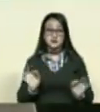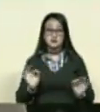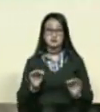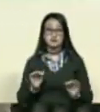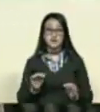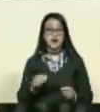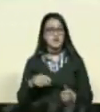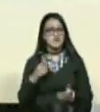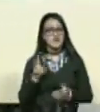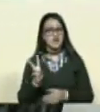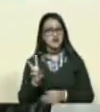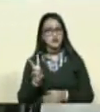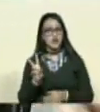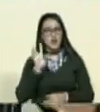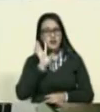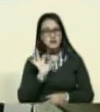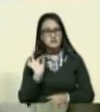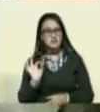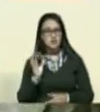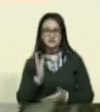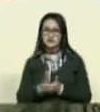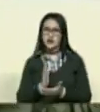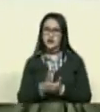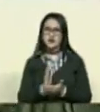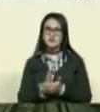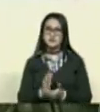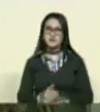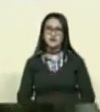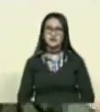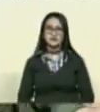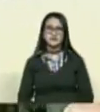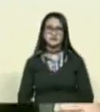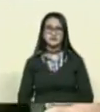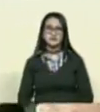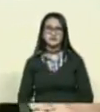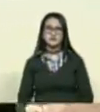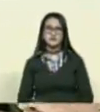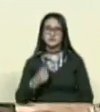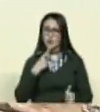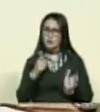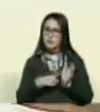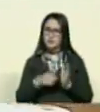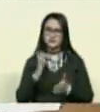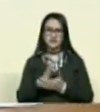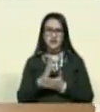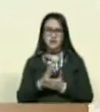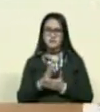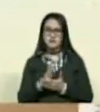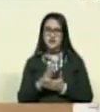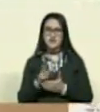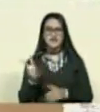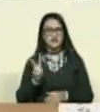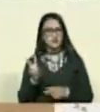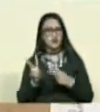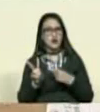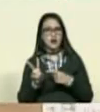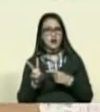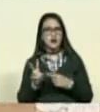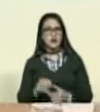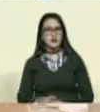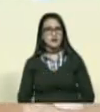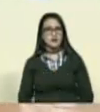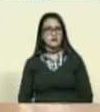Venezuela siempre ha pagado. Véase nuestro récord de cumplimiento. Y Venezuela va a seguir siendo